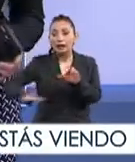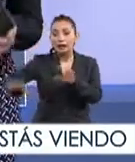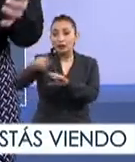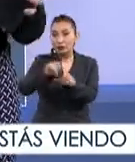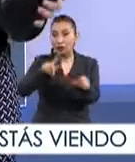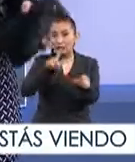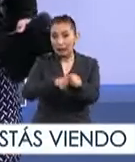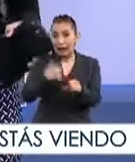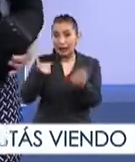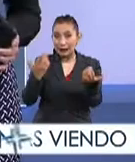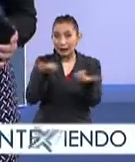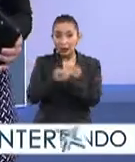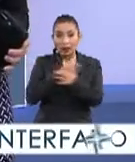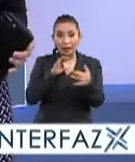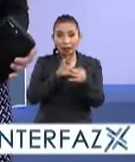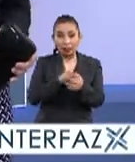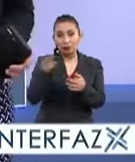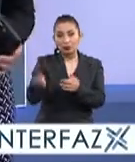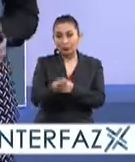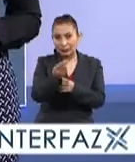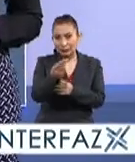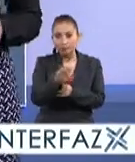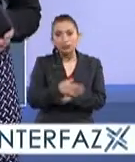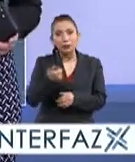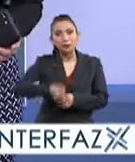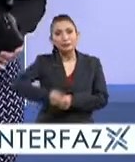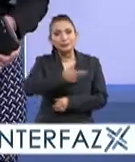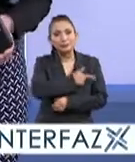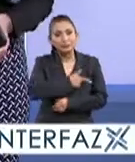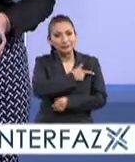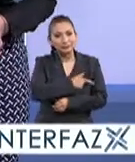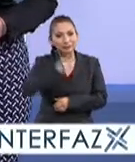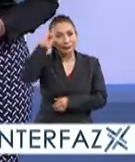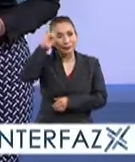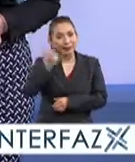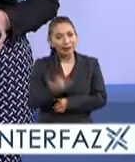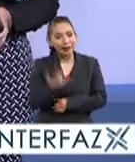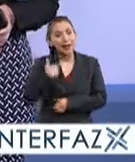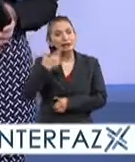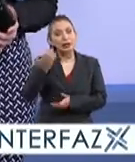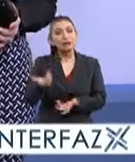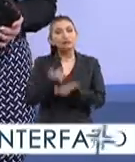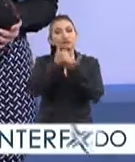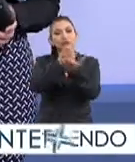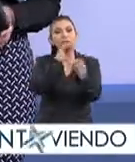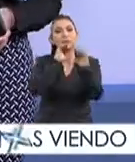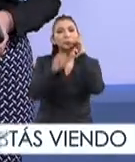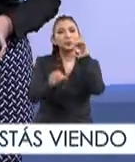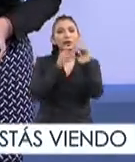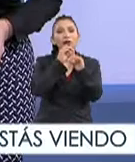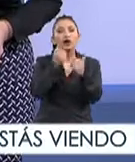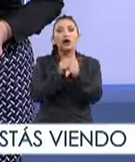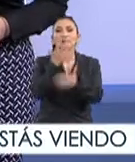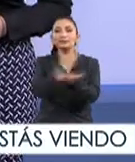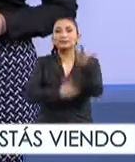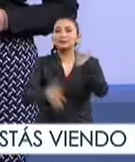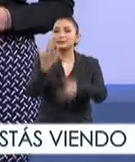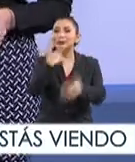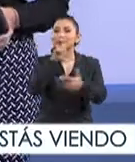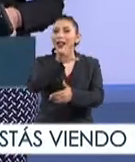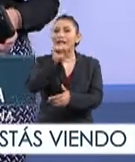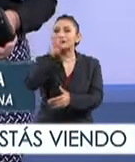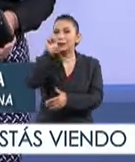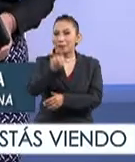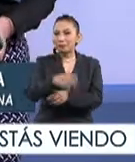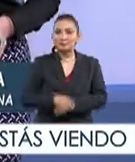sociedad que es la educación y ustedes. Saludo con muchísimo gusto a Griselda Yebra, ella nos ayuda a comunicarnos también a través de la lengua de